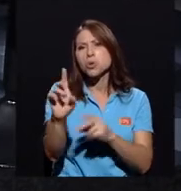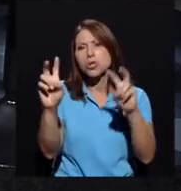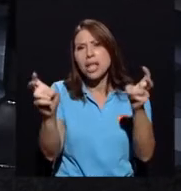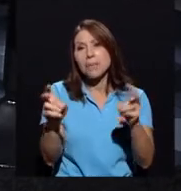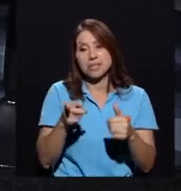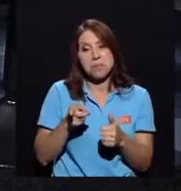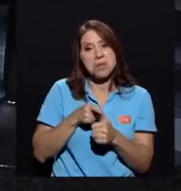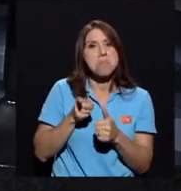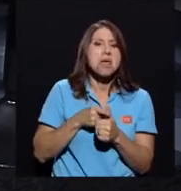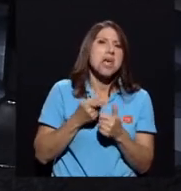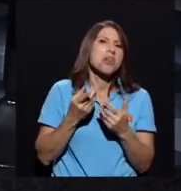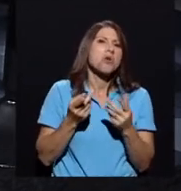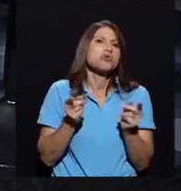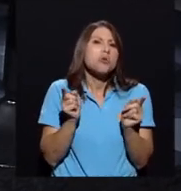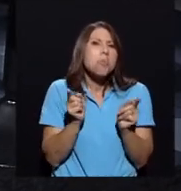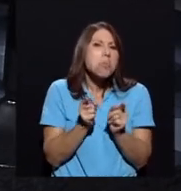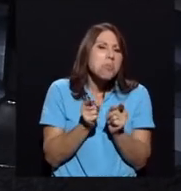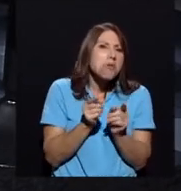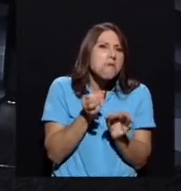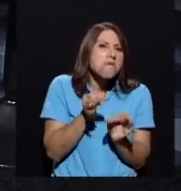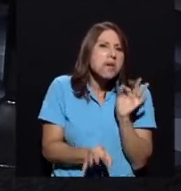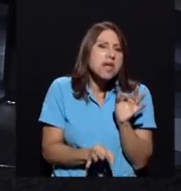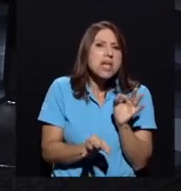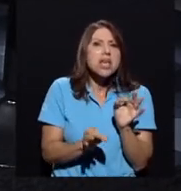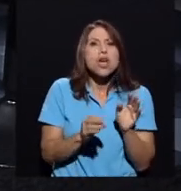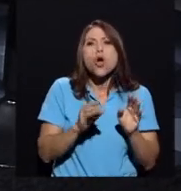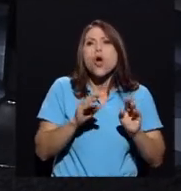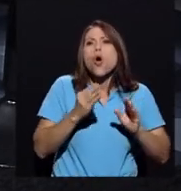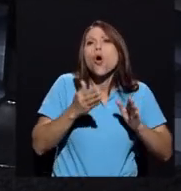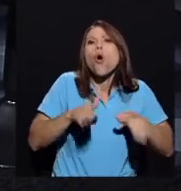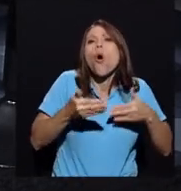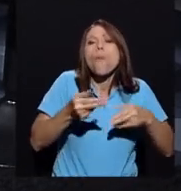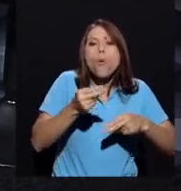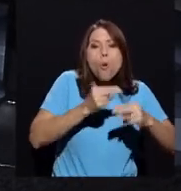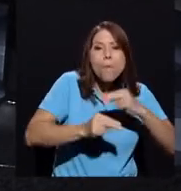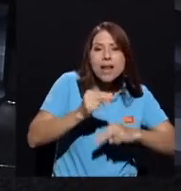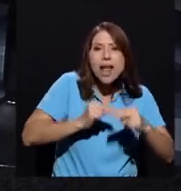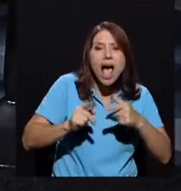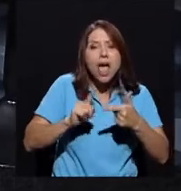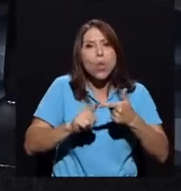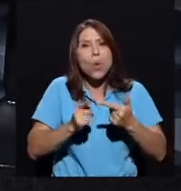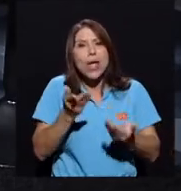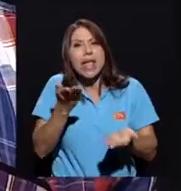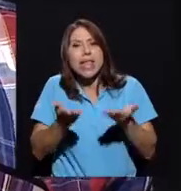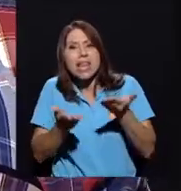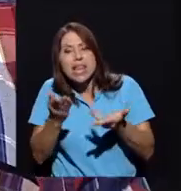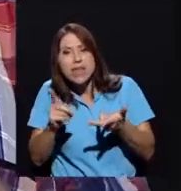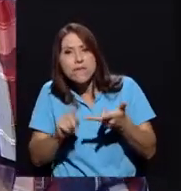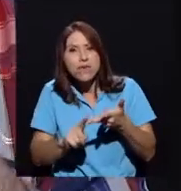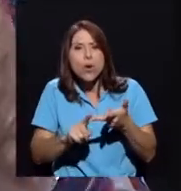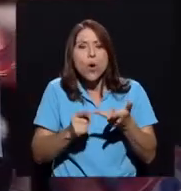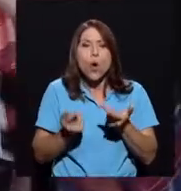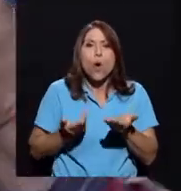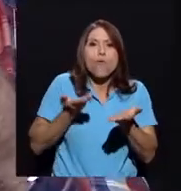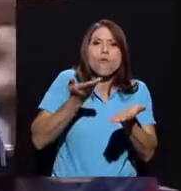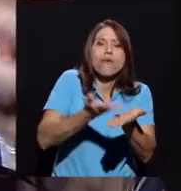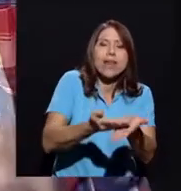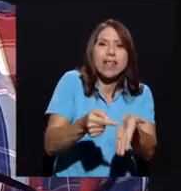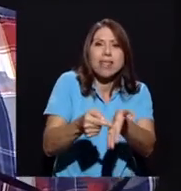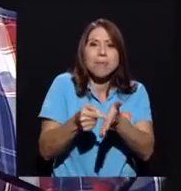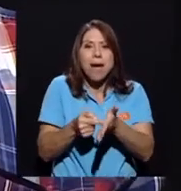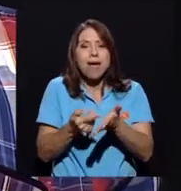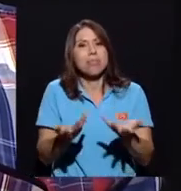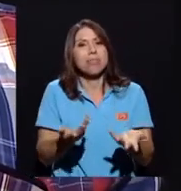los mercados la idea de equilibrio las fuerzas de la competencia o en oferta demanda esa relación entre precios y